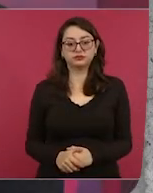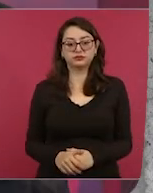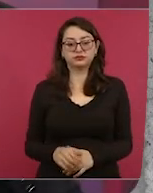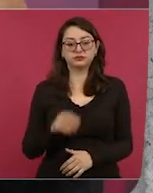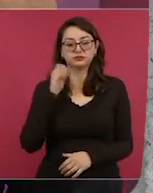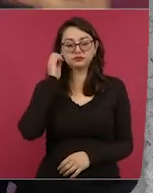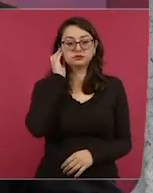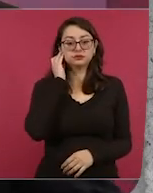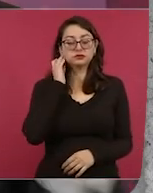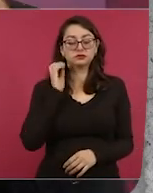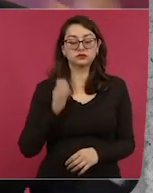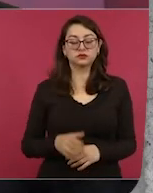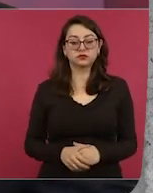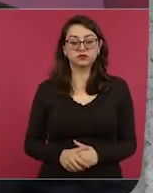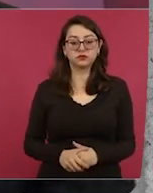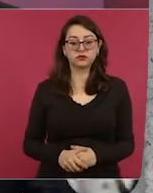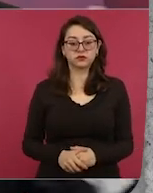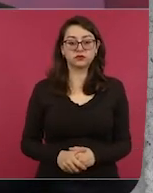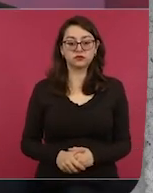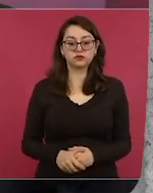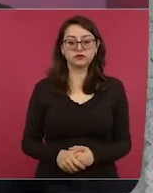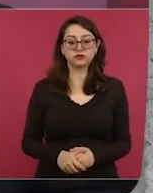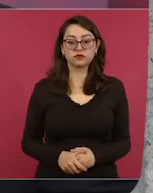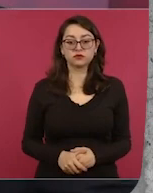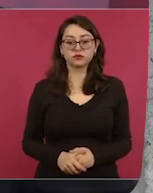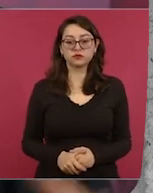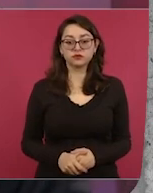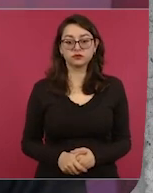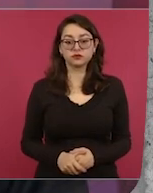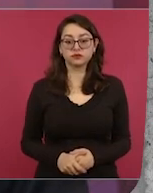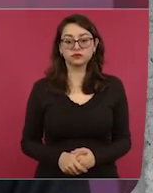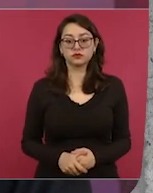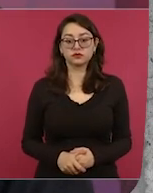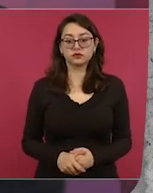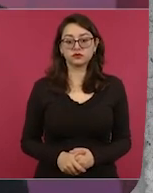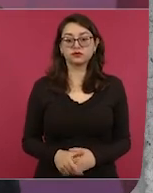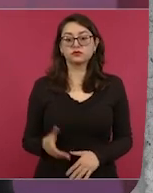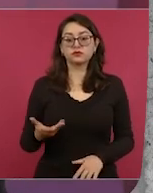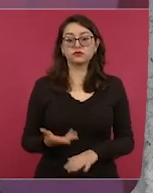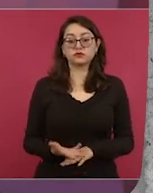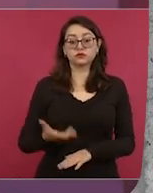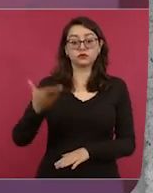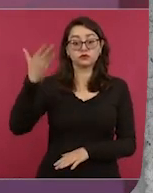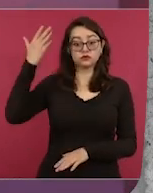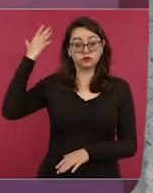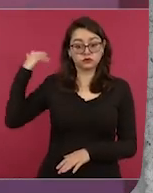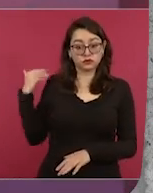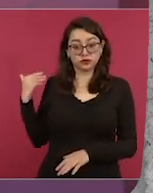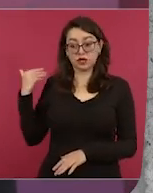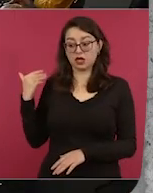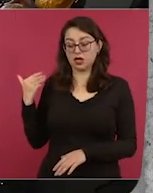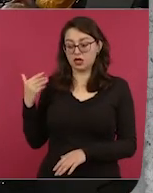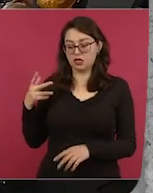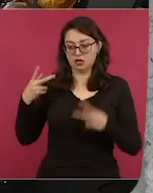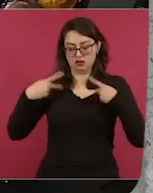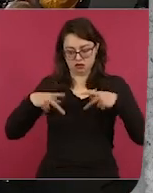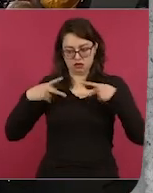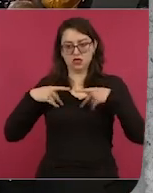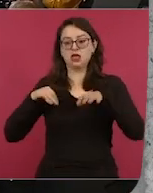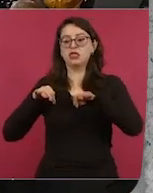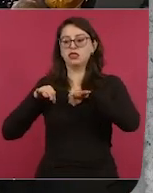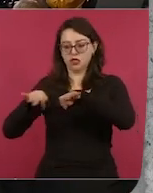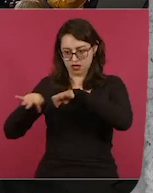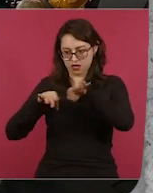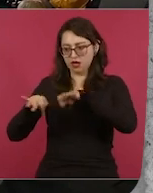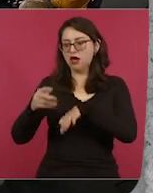queé hicieron cuando el salario mínimo que no está en la Constitución de que el salario tiene que